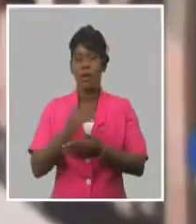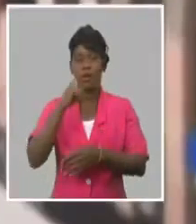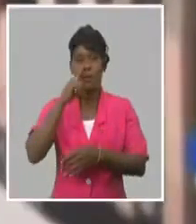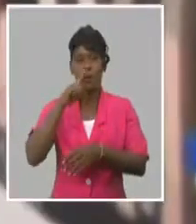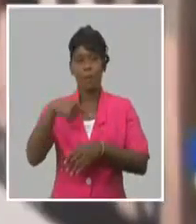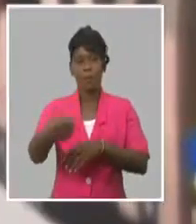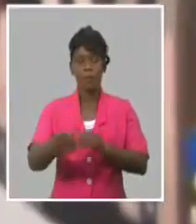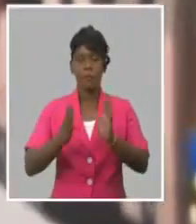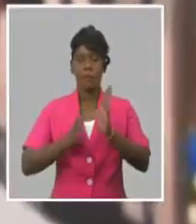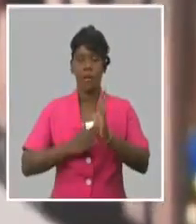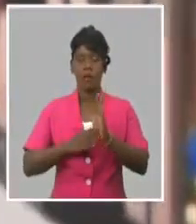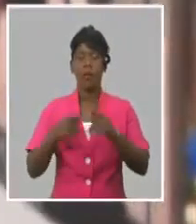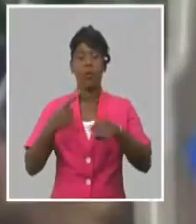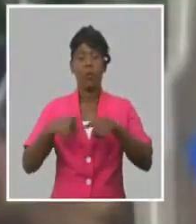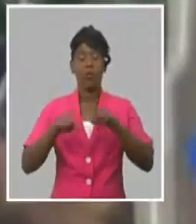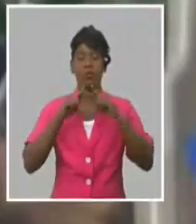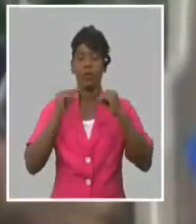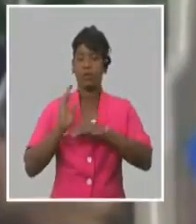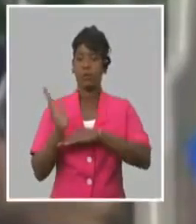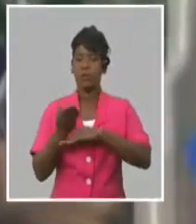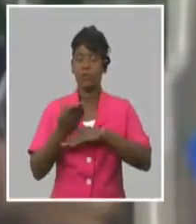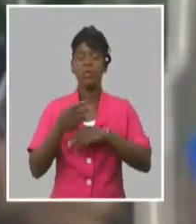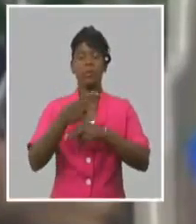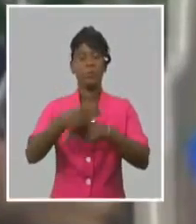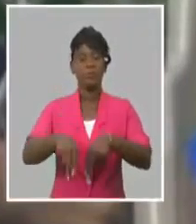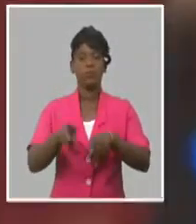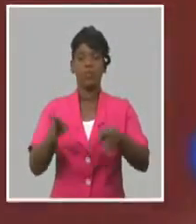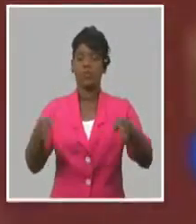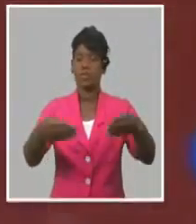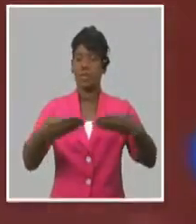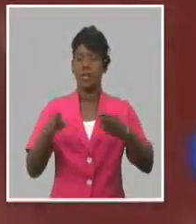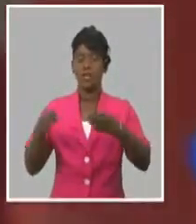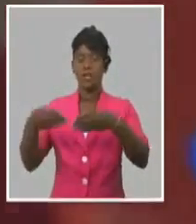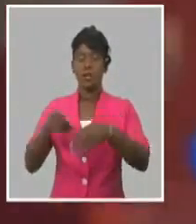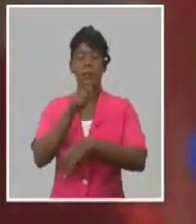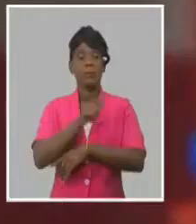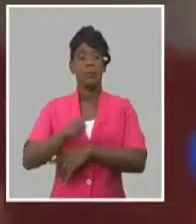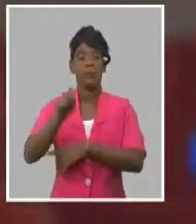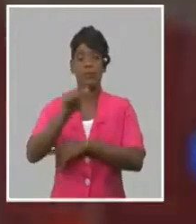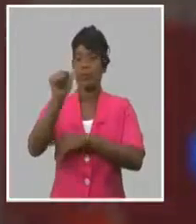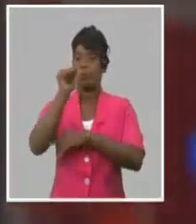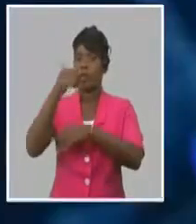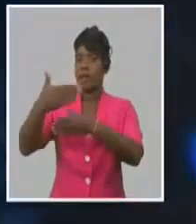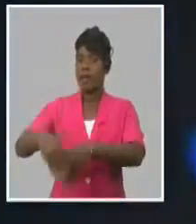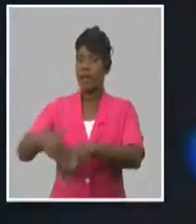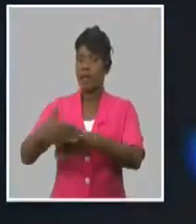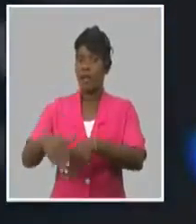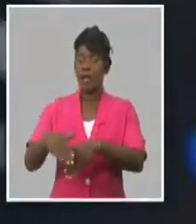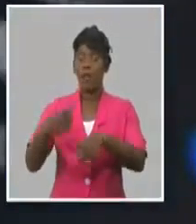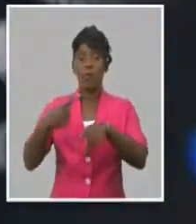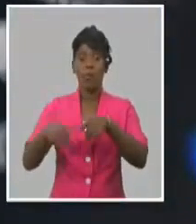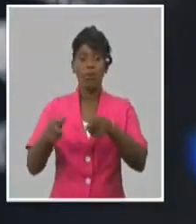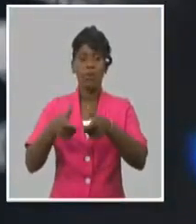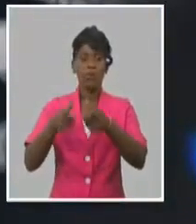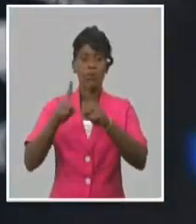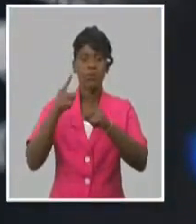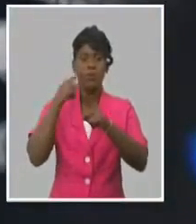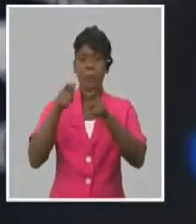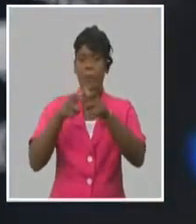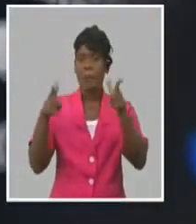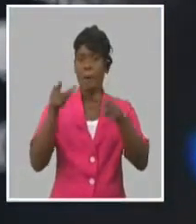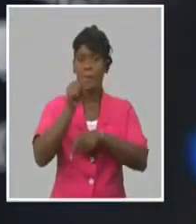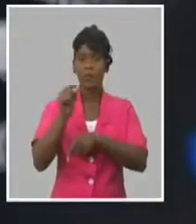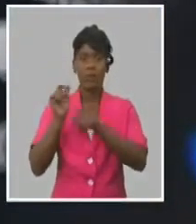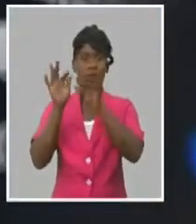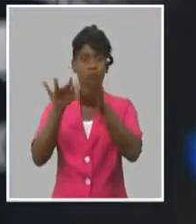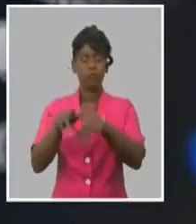clubes nocturnos. Queda prohibido beber en lugares públicos y las reuniones de más de 6 personas. Chequia lidera la tasa de contagios